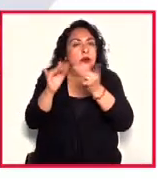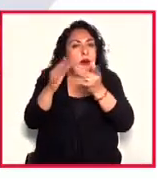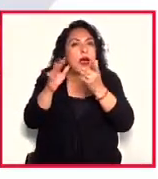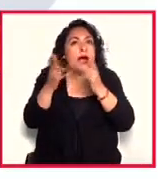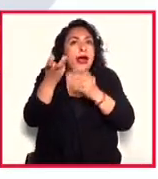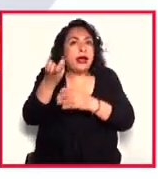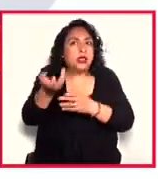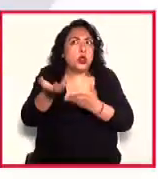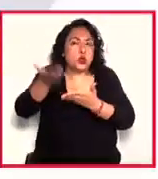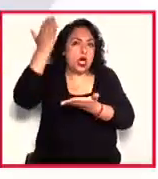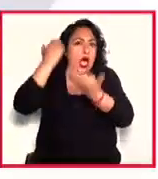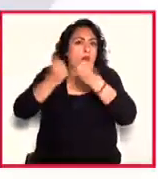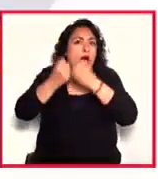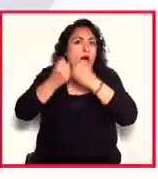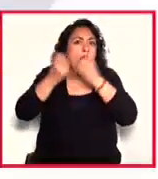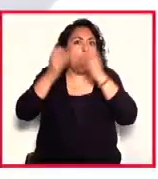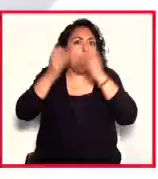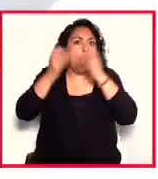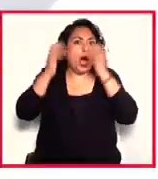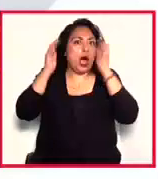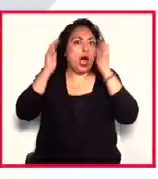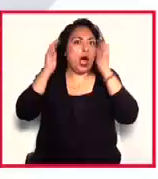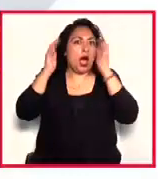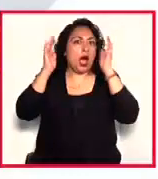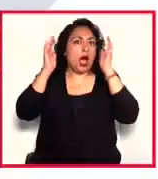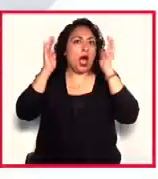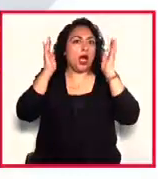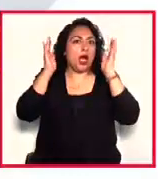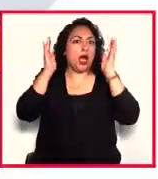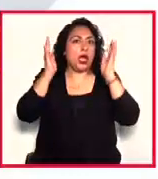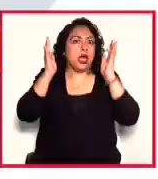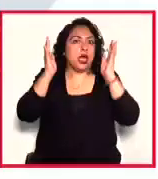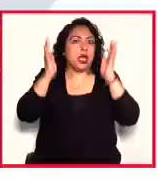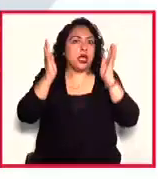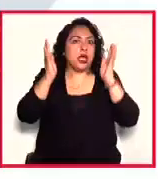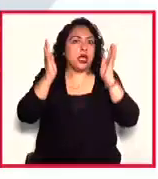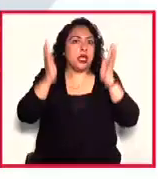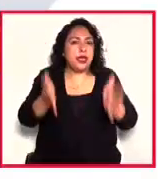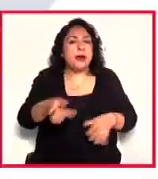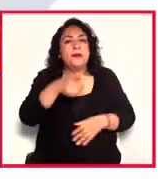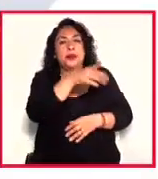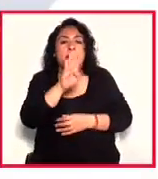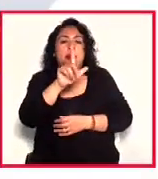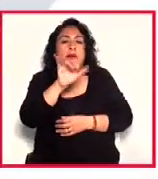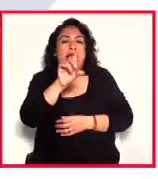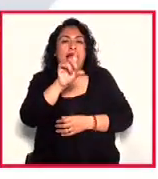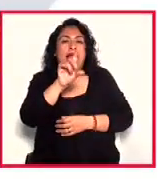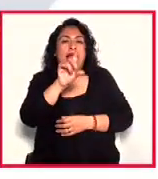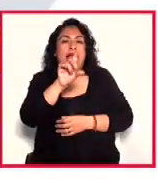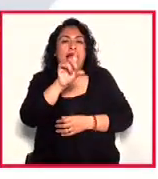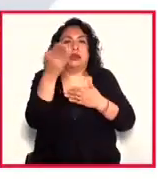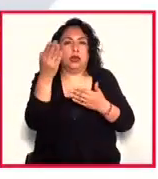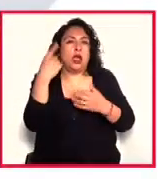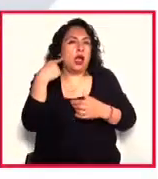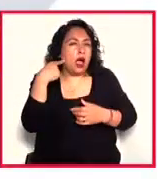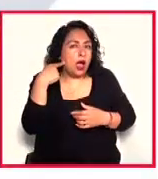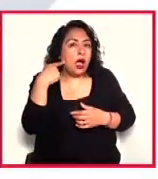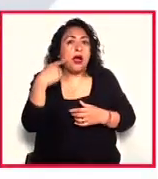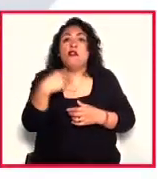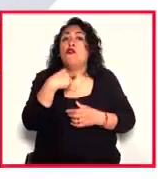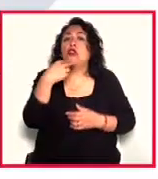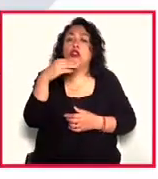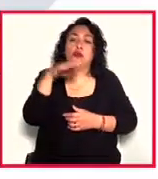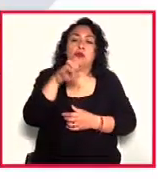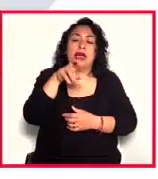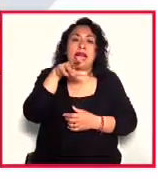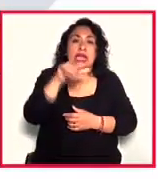tiempo? Blindness es una inmersión sonora en donde la voz de Marina de Tavira lleva a través de este drama a un público sentado